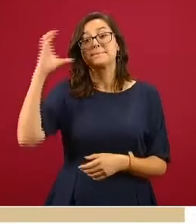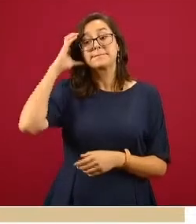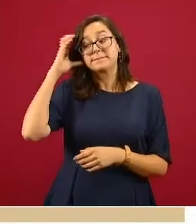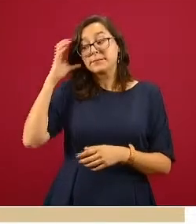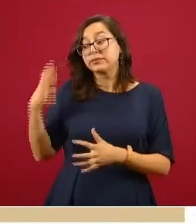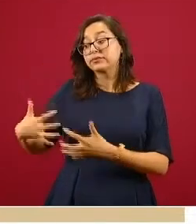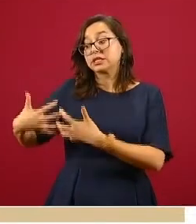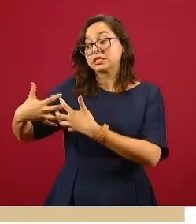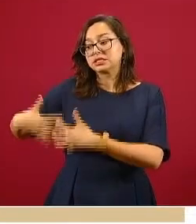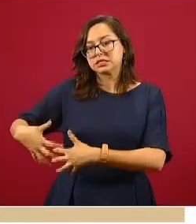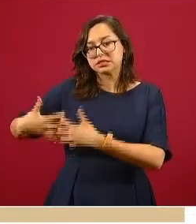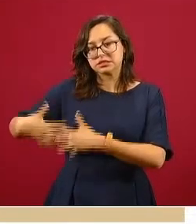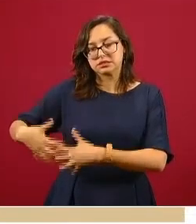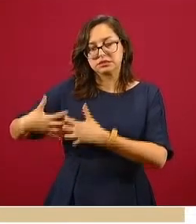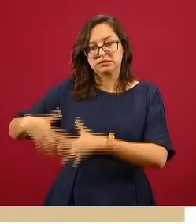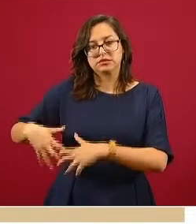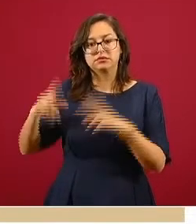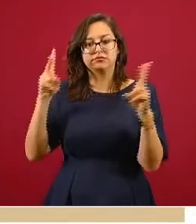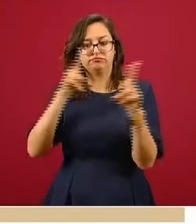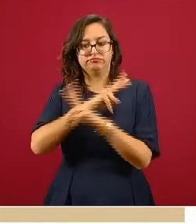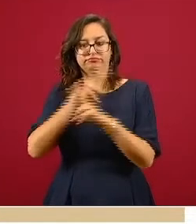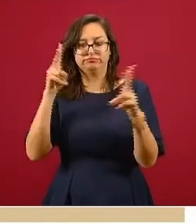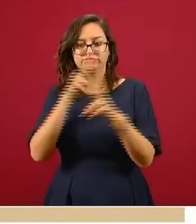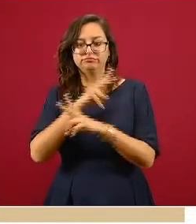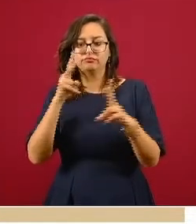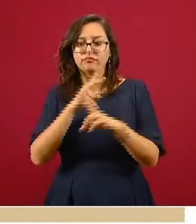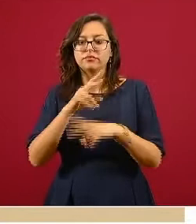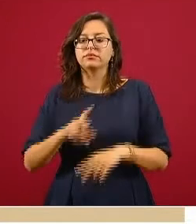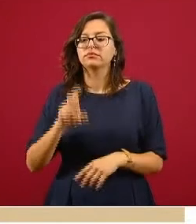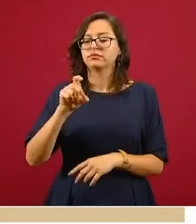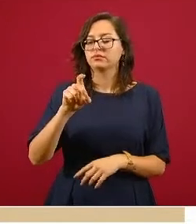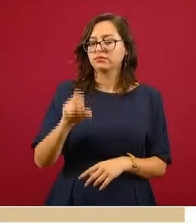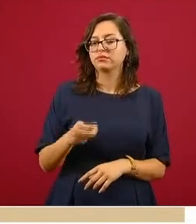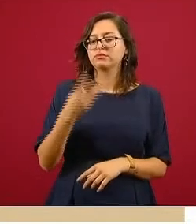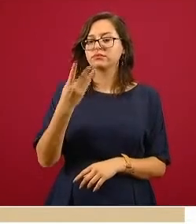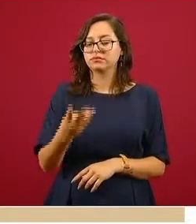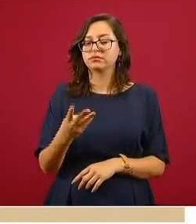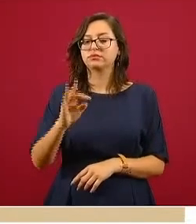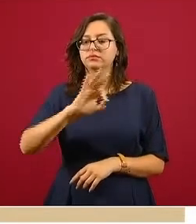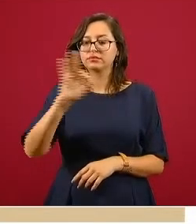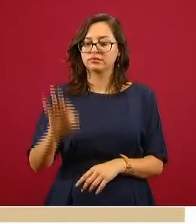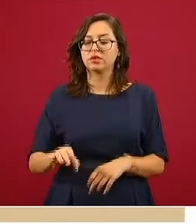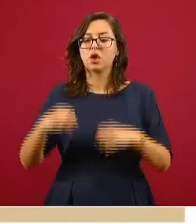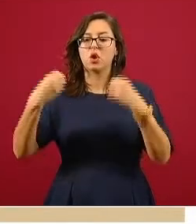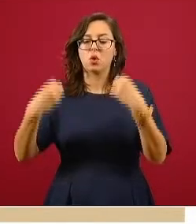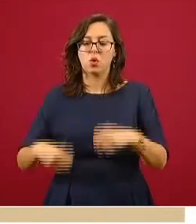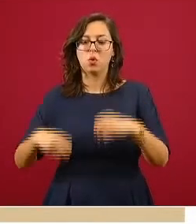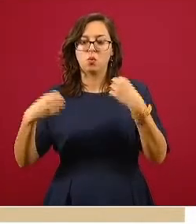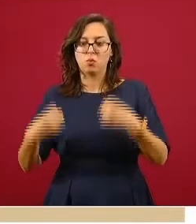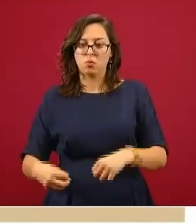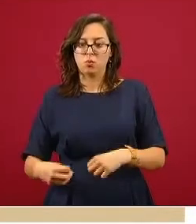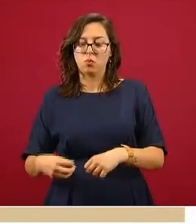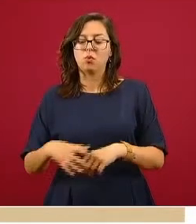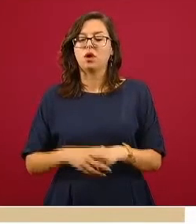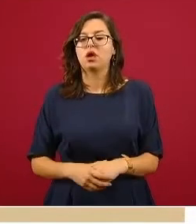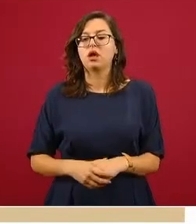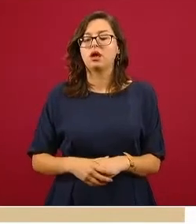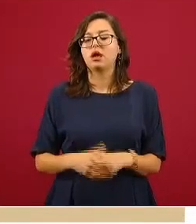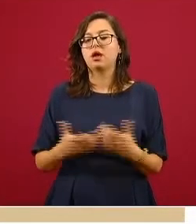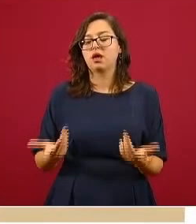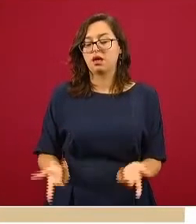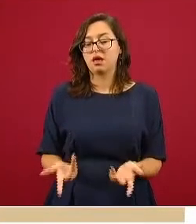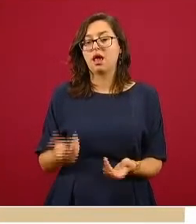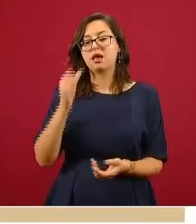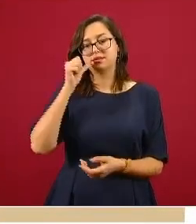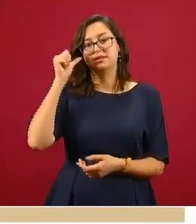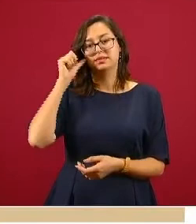un 1%, 34% es la ocupación para el día de hoy, ayer estaba en 35%, de las camas con ventilador, que